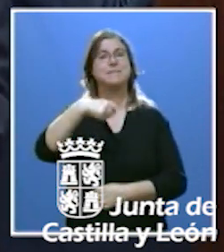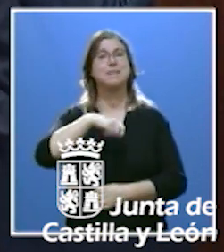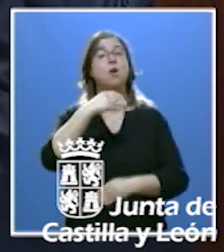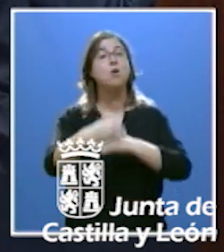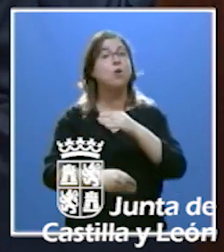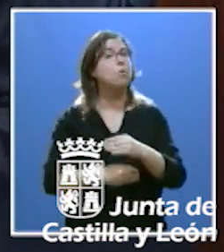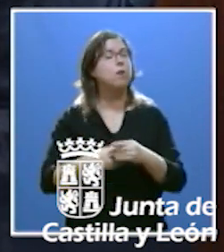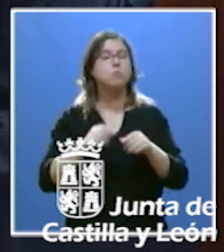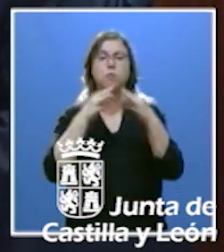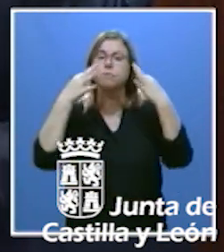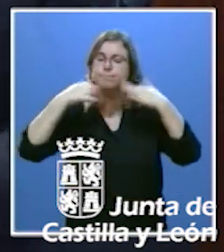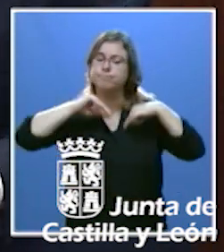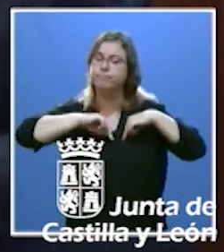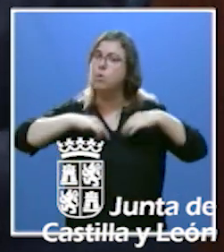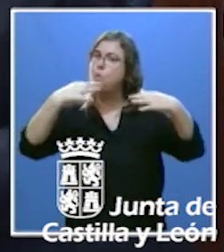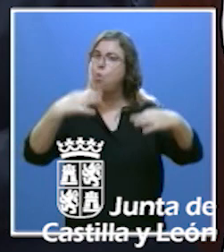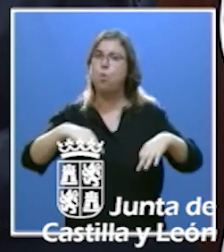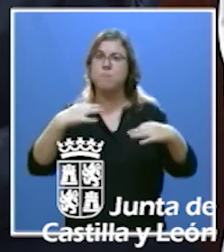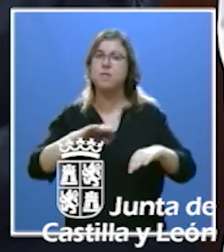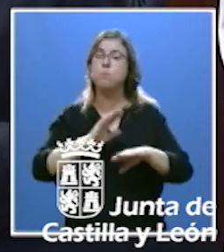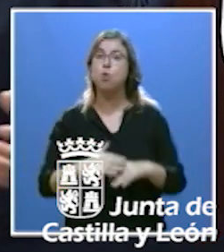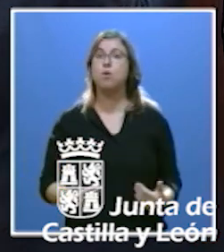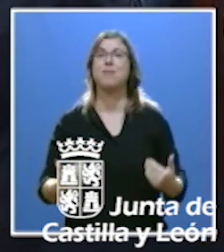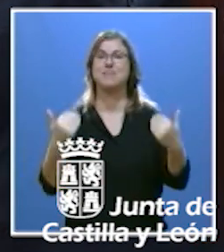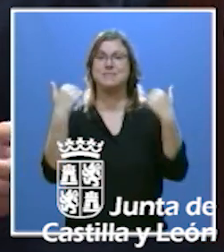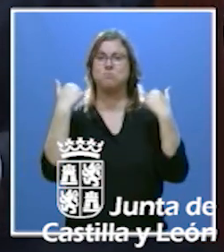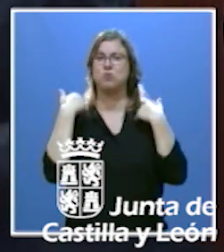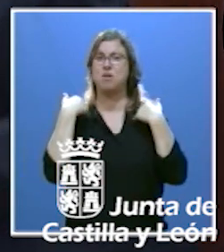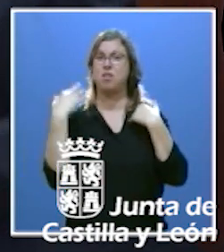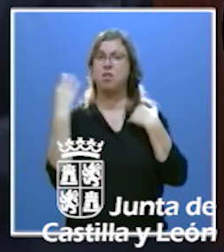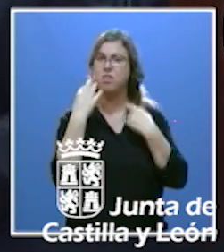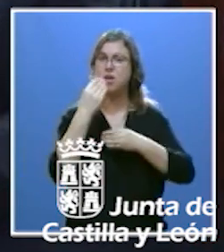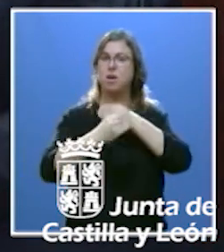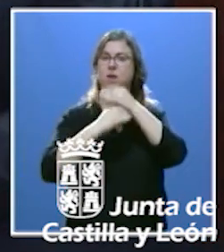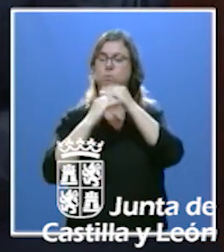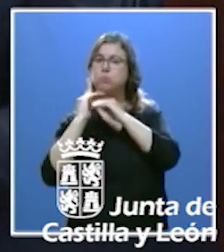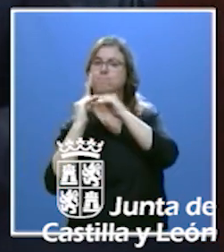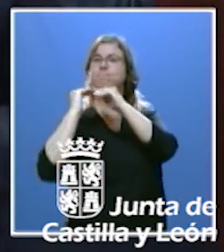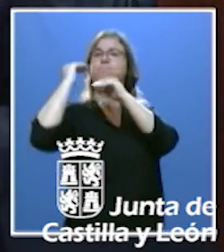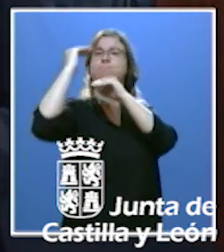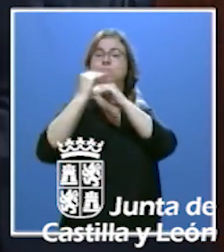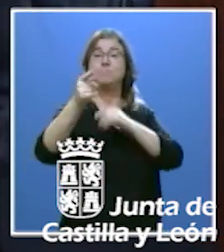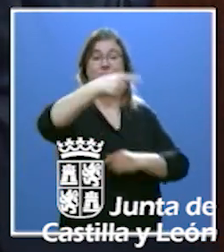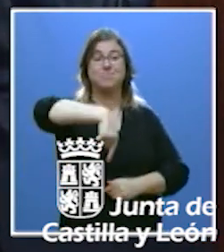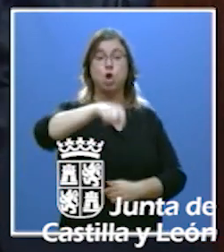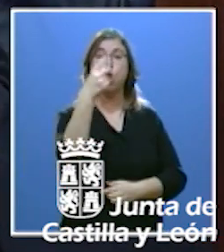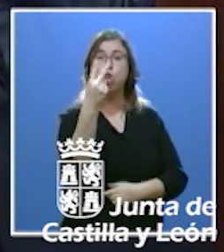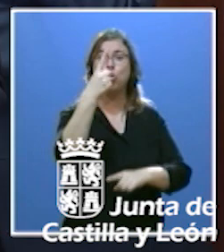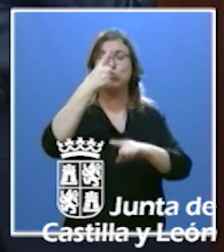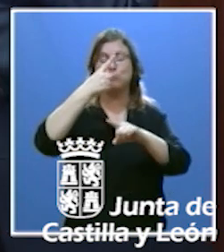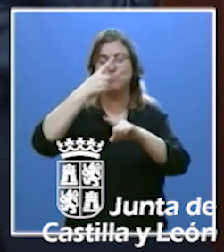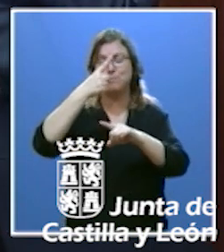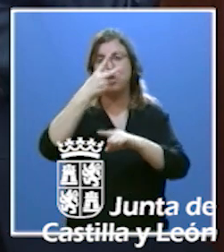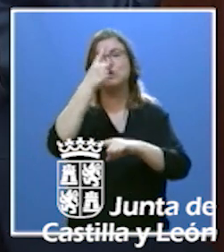hago con la humildad que me impone la responsabilidad de estar a la altura que merecen los 2,5 millones